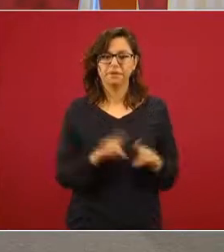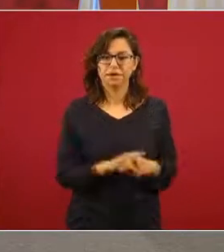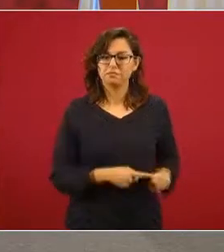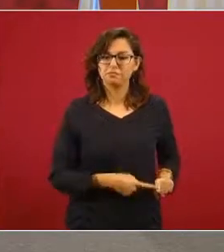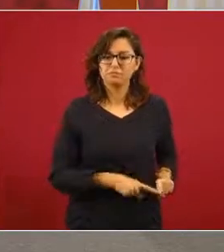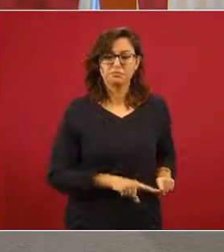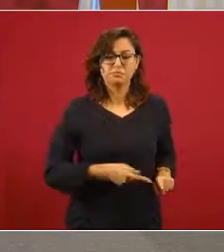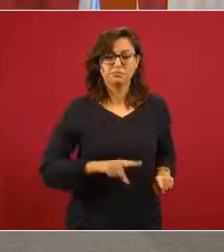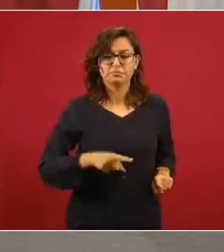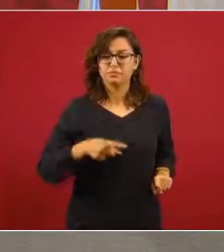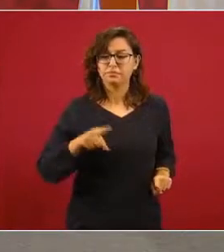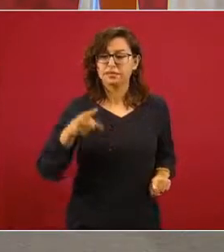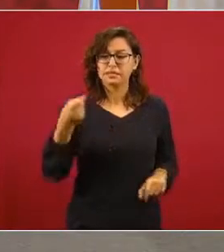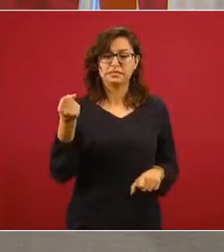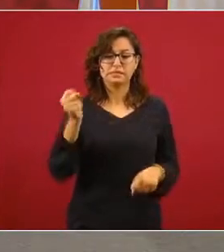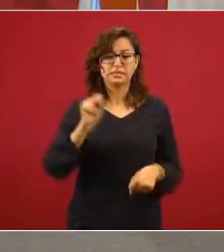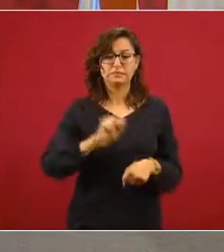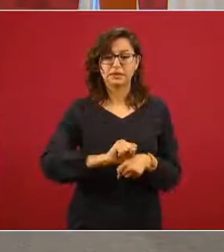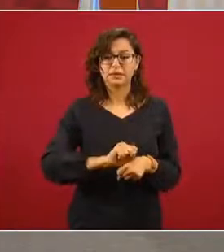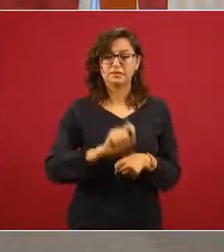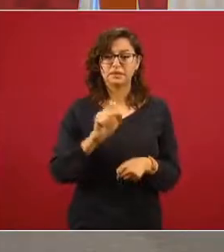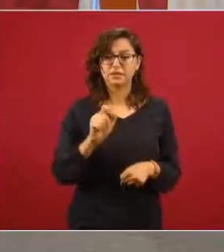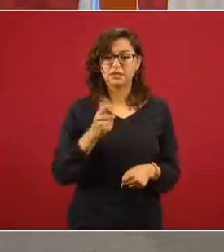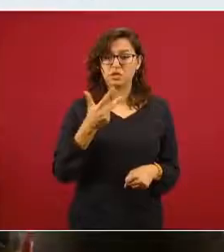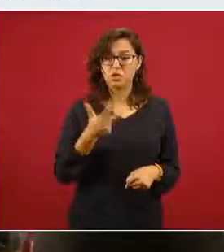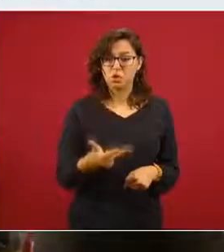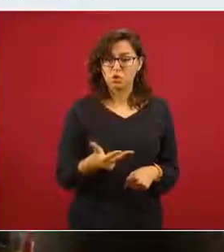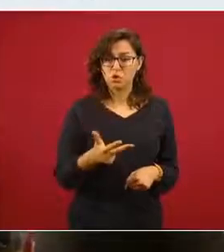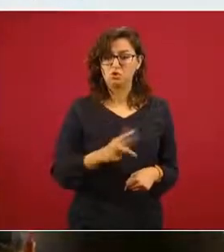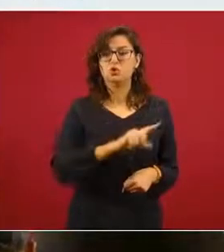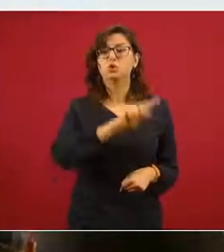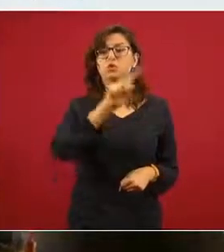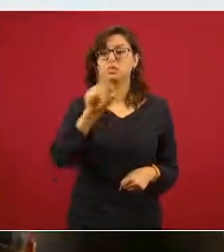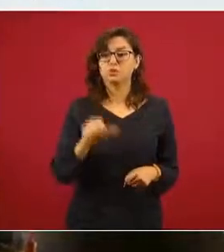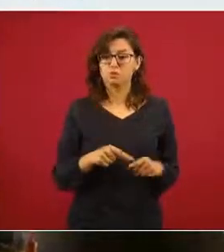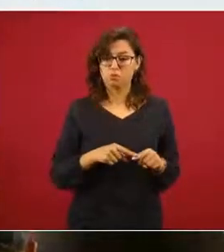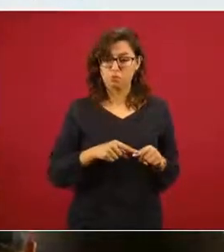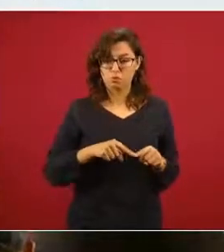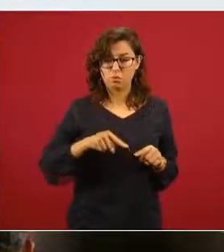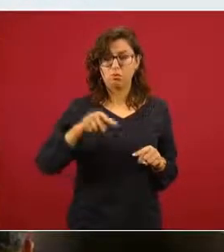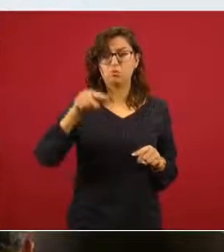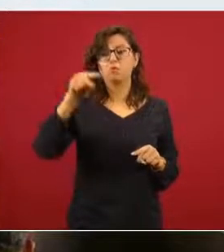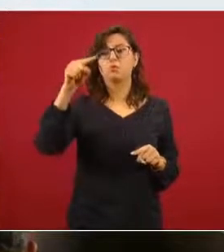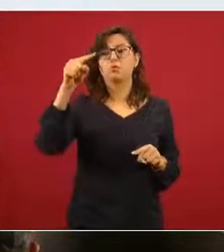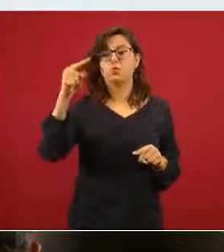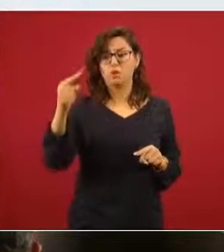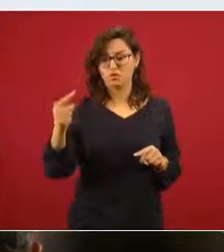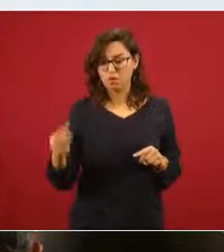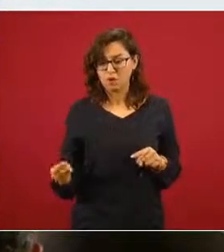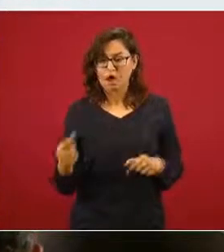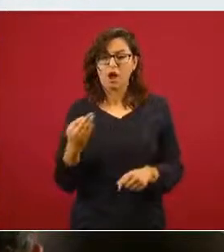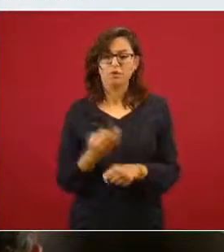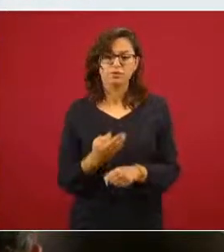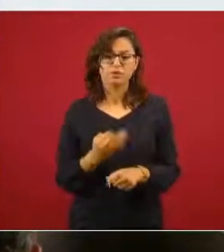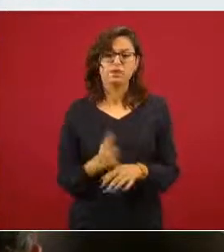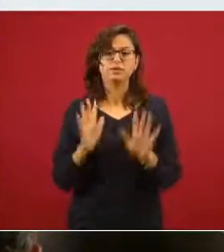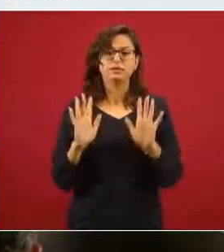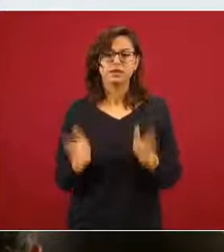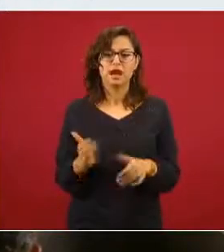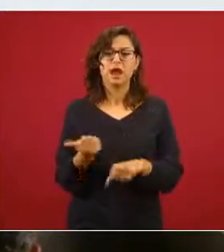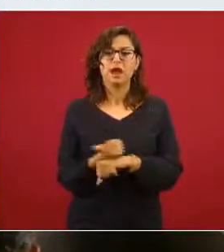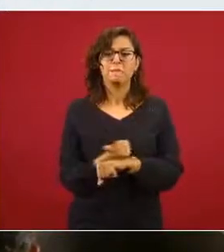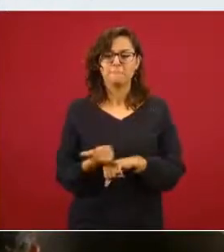semana 30, desde la semana 28, después tiene ya un descenso, está en semáforo amarillo. Tlaxcala ha hecho